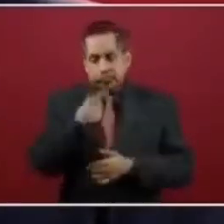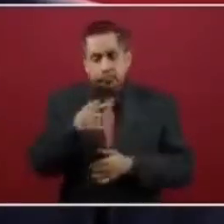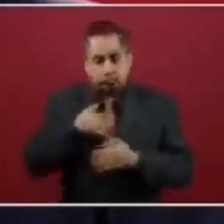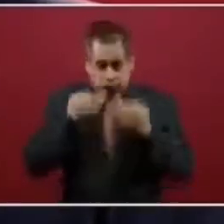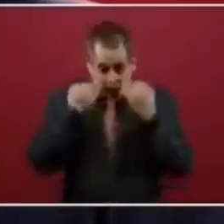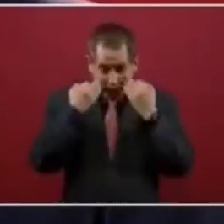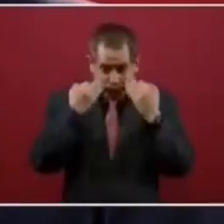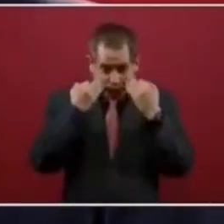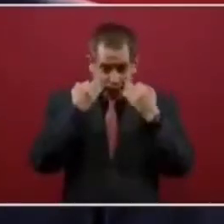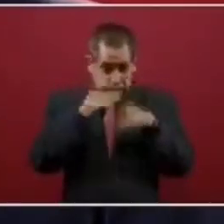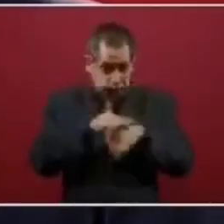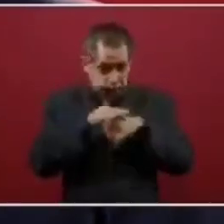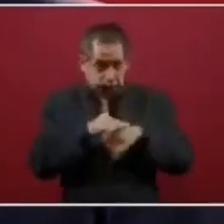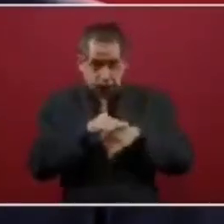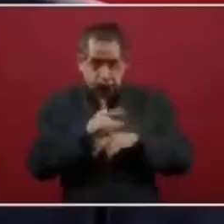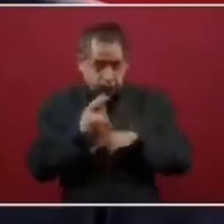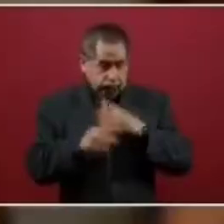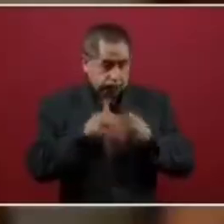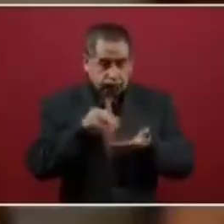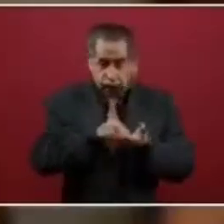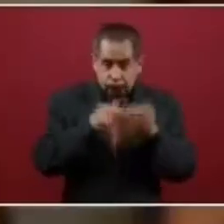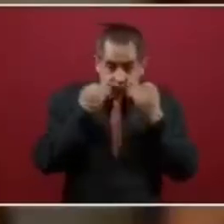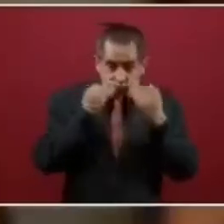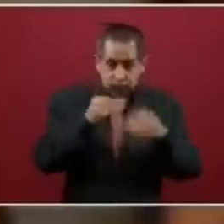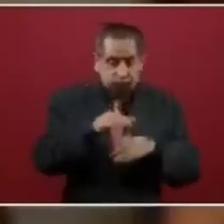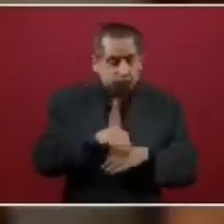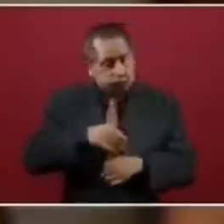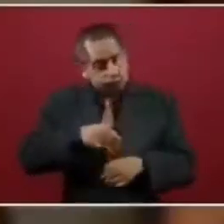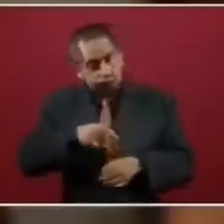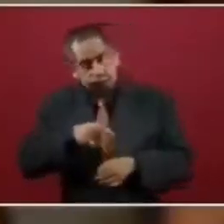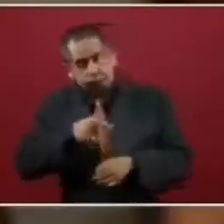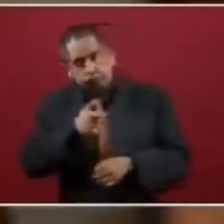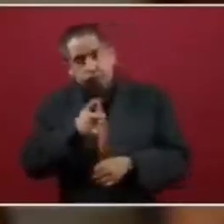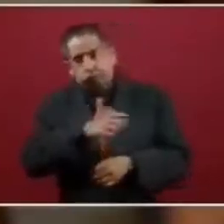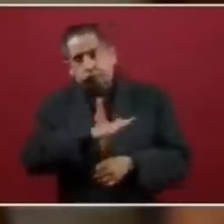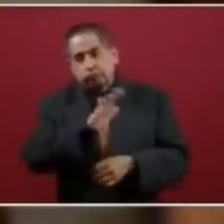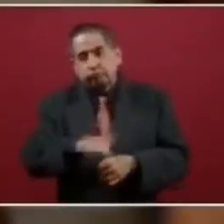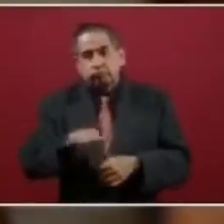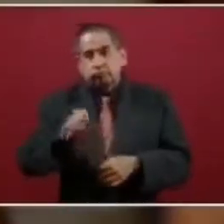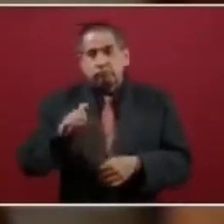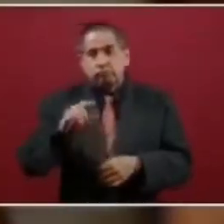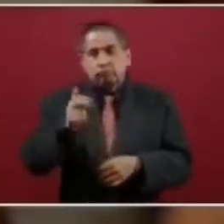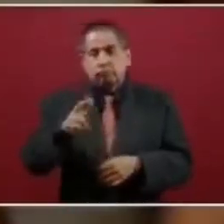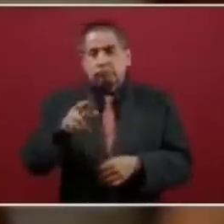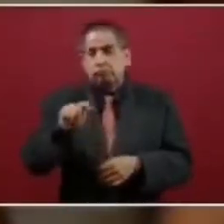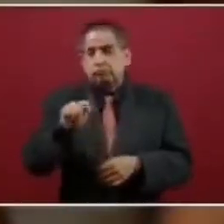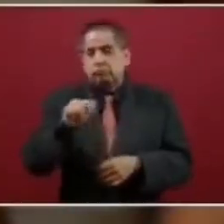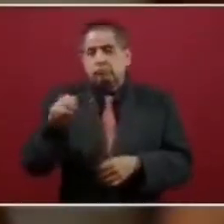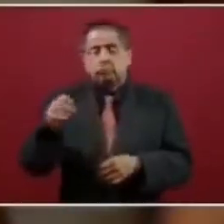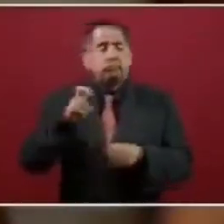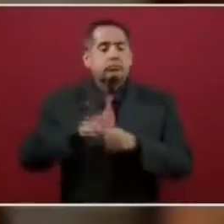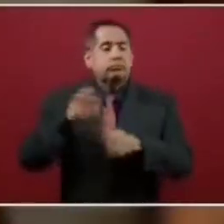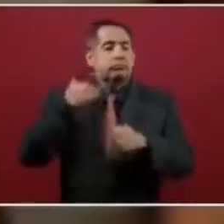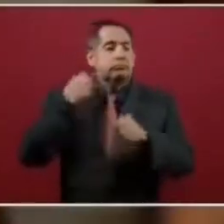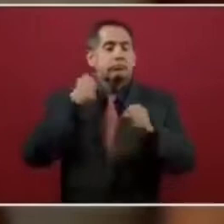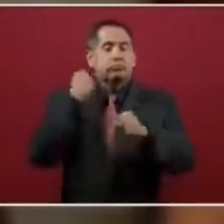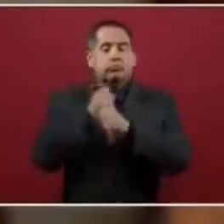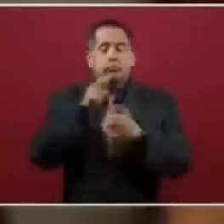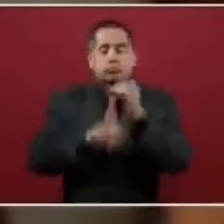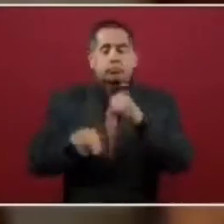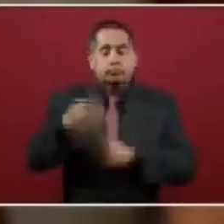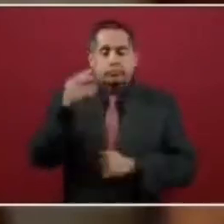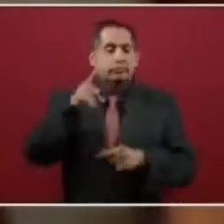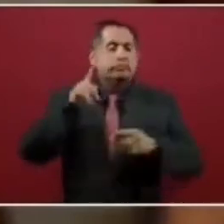fui testigo presencial de la ejecución del mexicano Edgar Tamayo en el 2014.